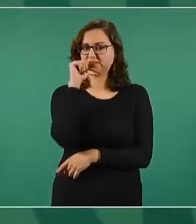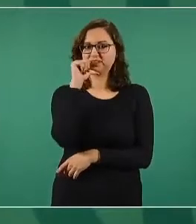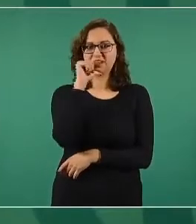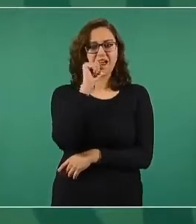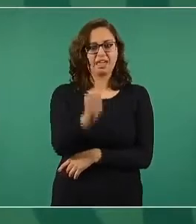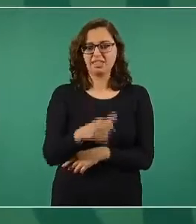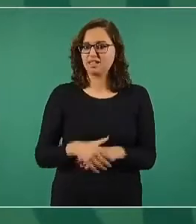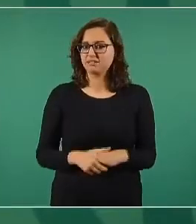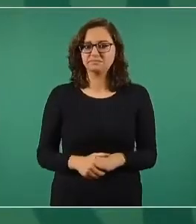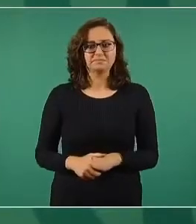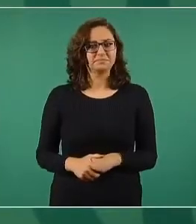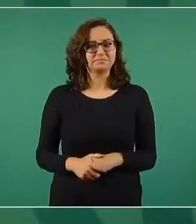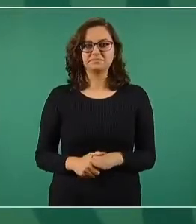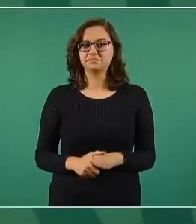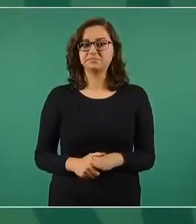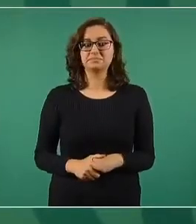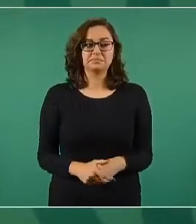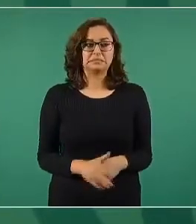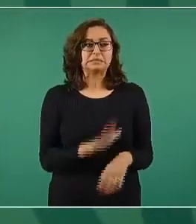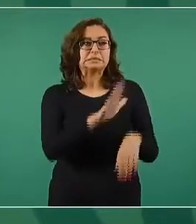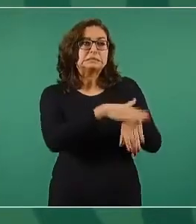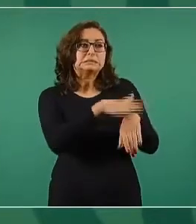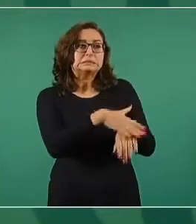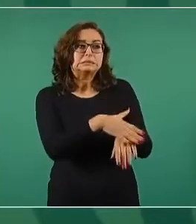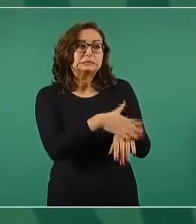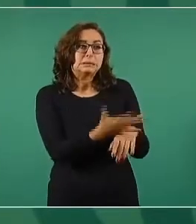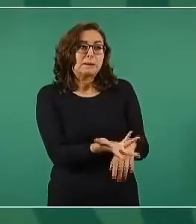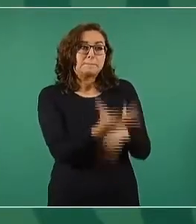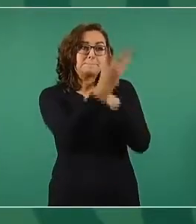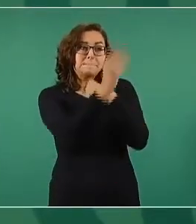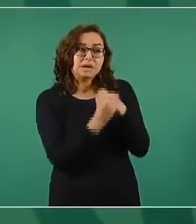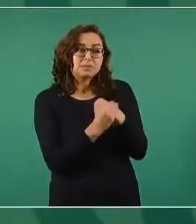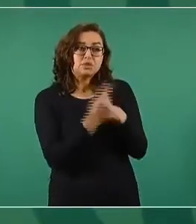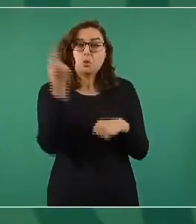no pedía línea,